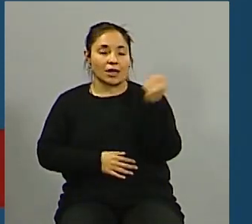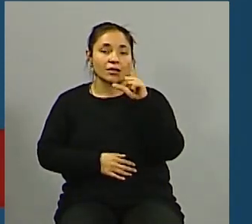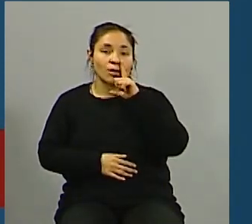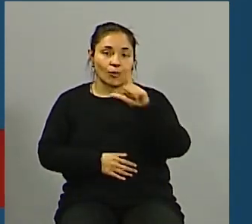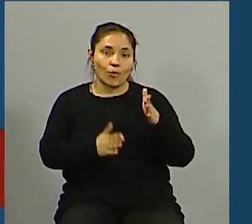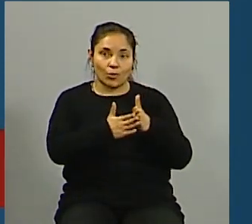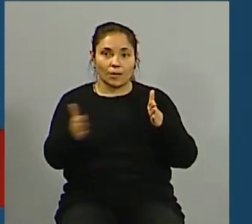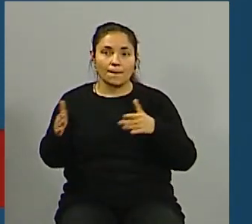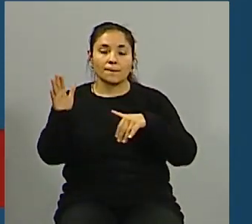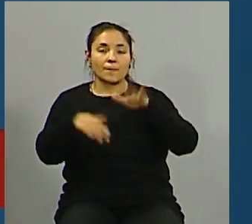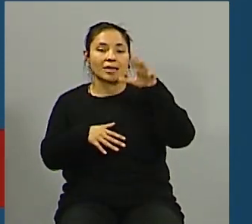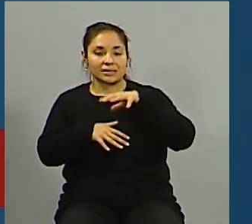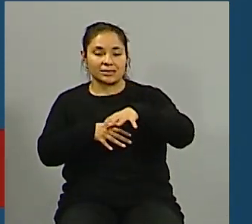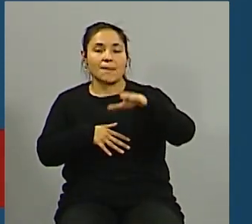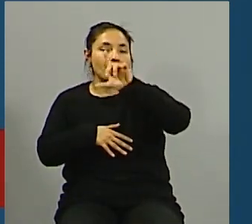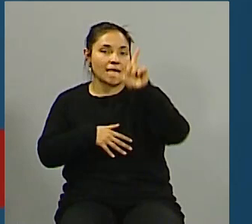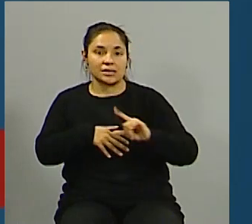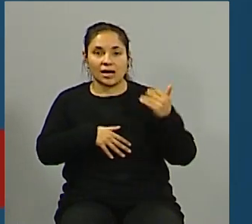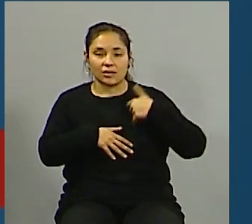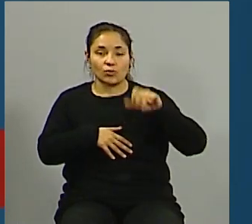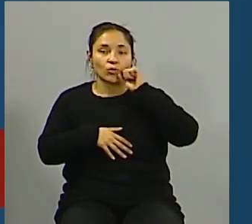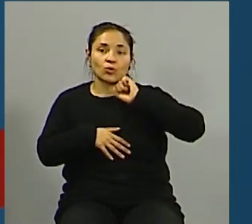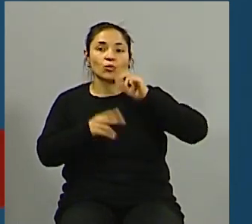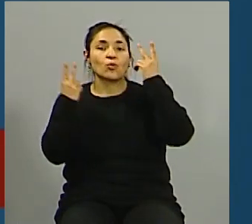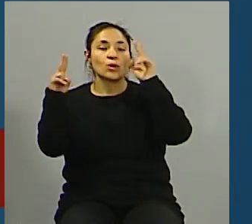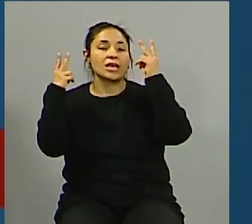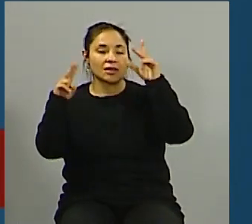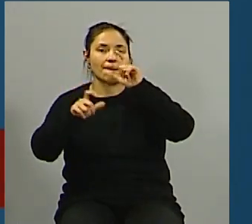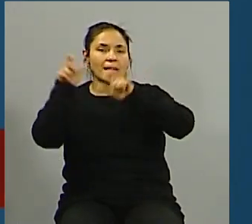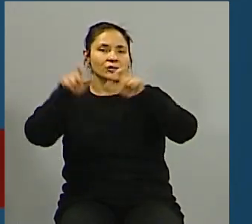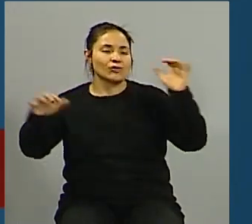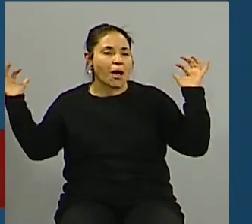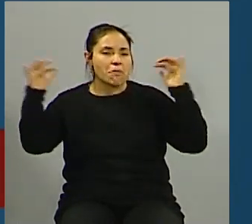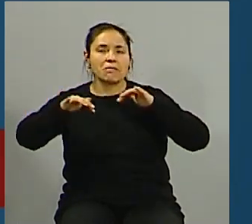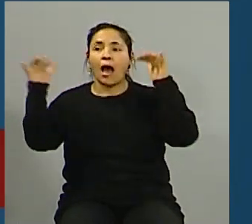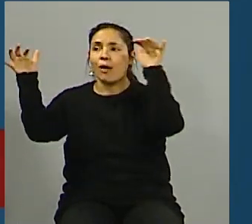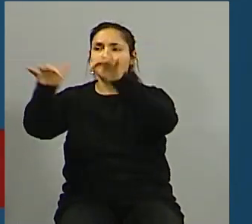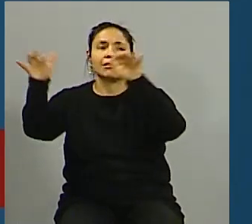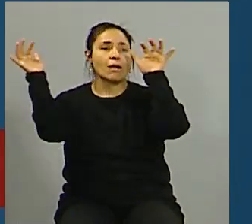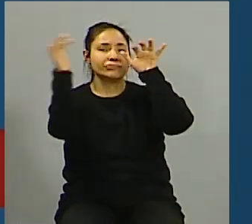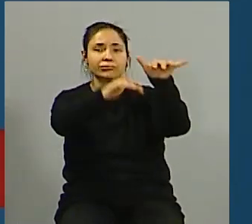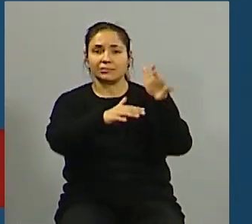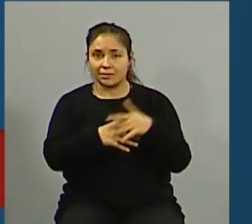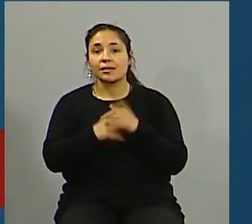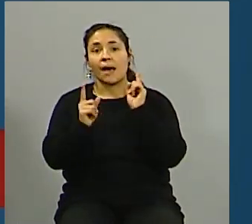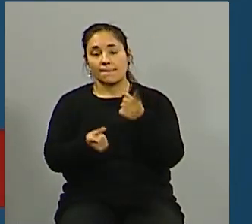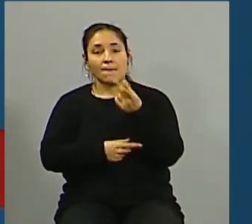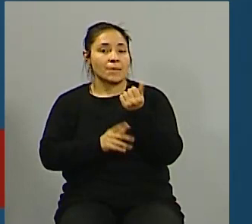los principales centros turísticos de la Argentina han estado llenos de gente y esto también puja los precios al